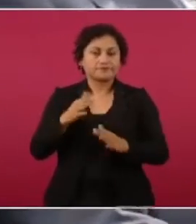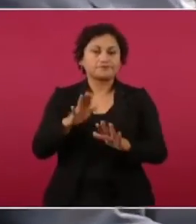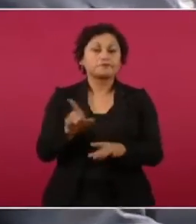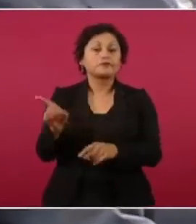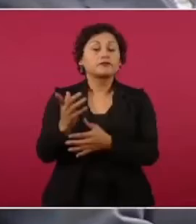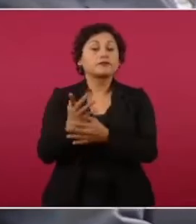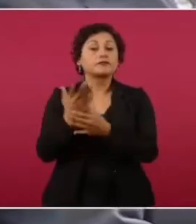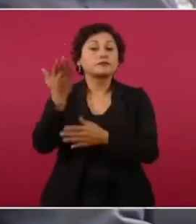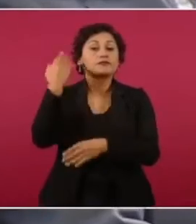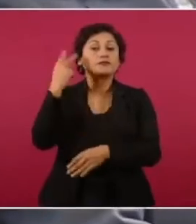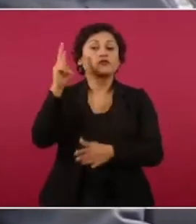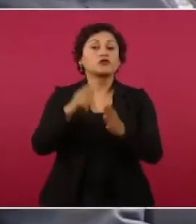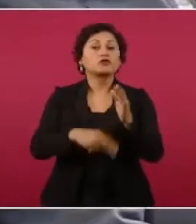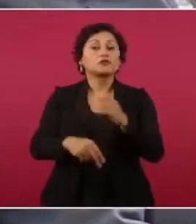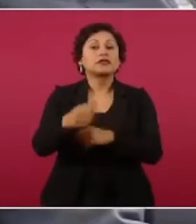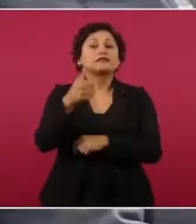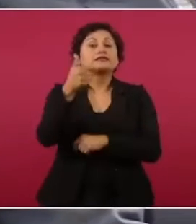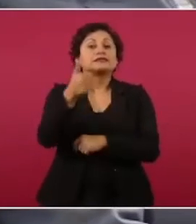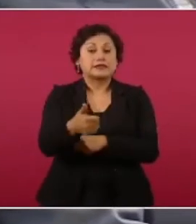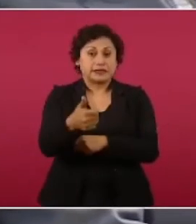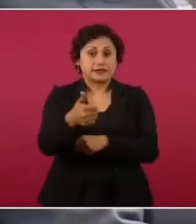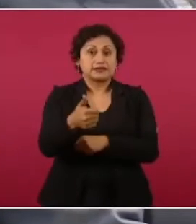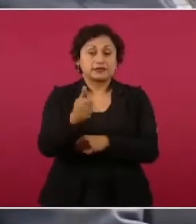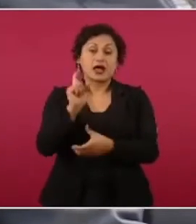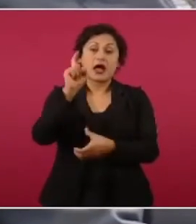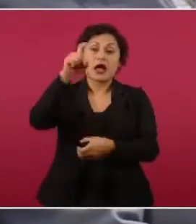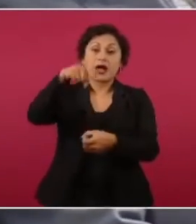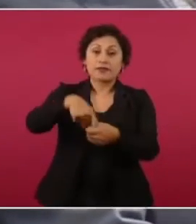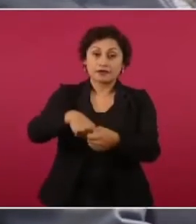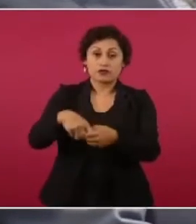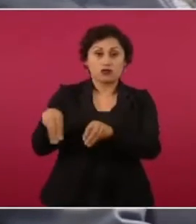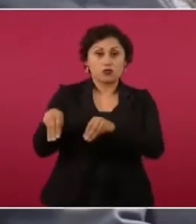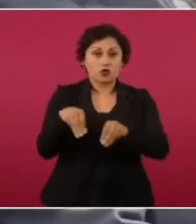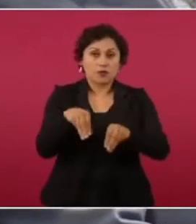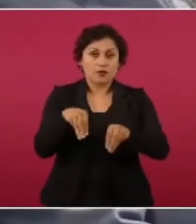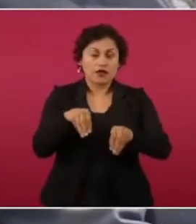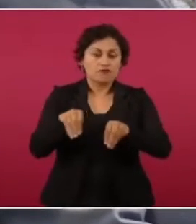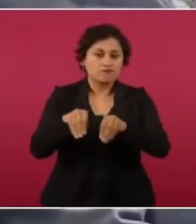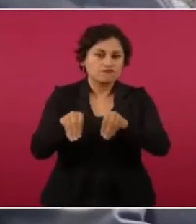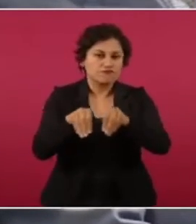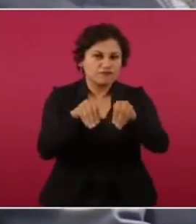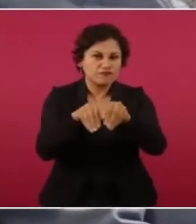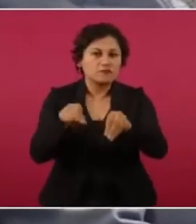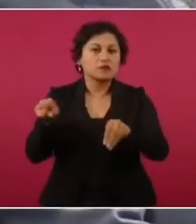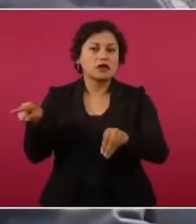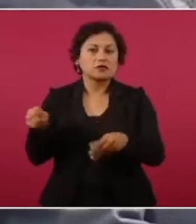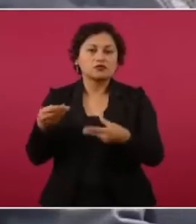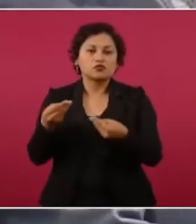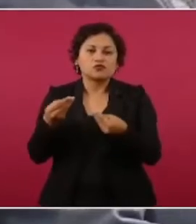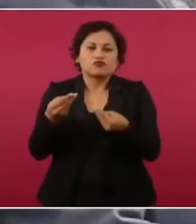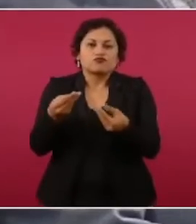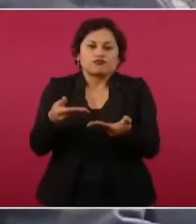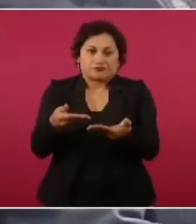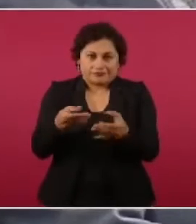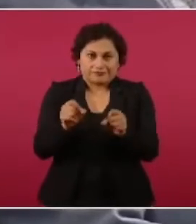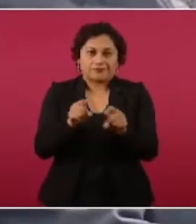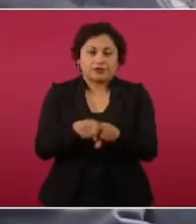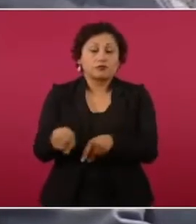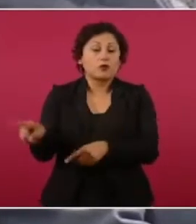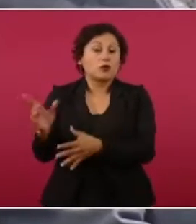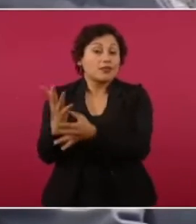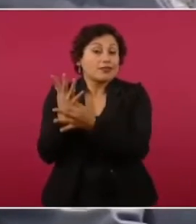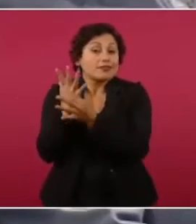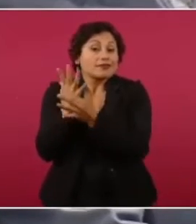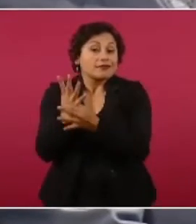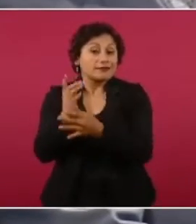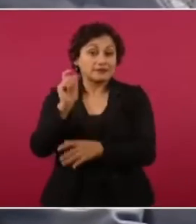en 2006 incluso se involucró tanto en el movimiento que era imposible, decía, no abonar algo al mismo. Lo que él mencionaba es que